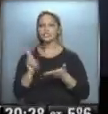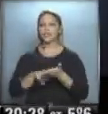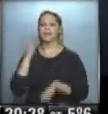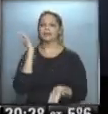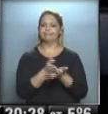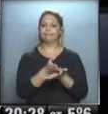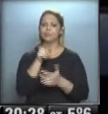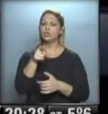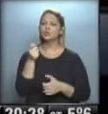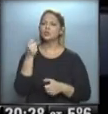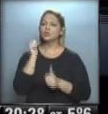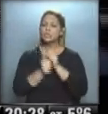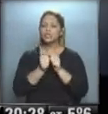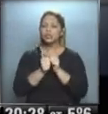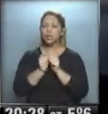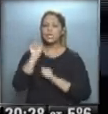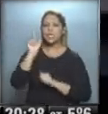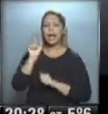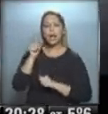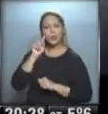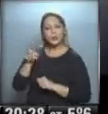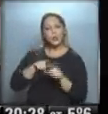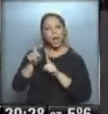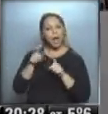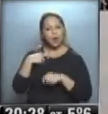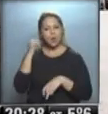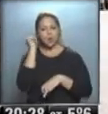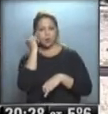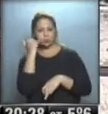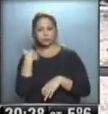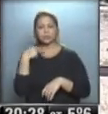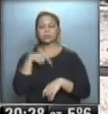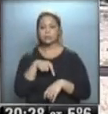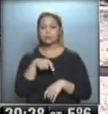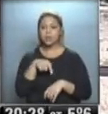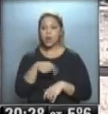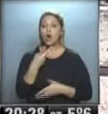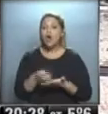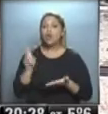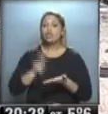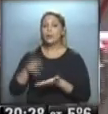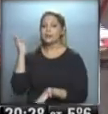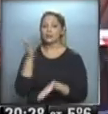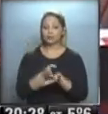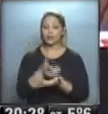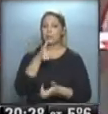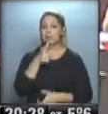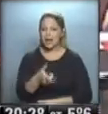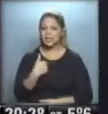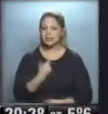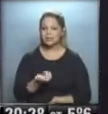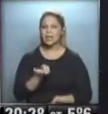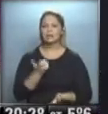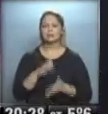Su historia inspiró al documental The Ratti Horror Show y ahora, otra vez condenado, da para una película que desnuda